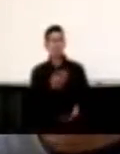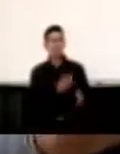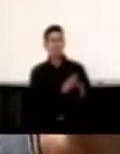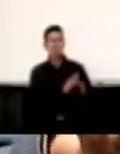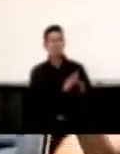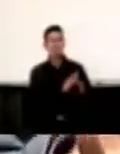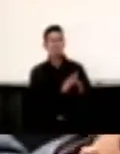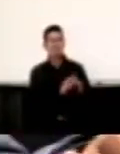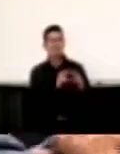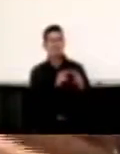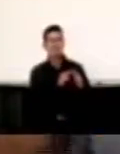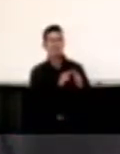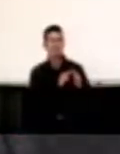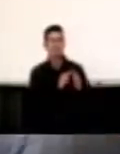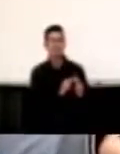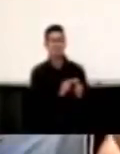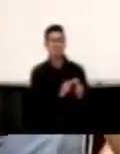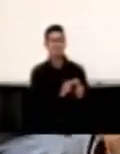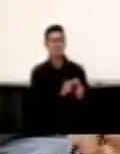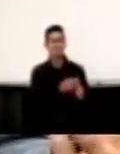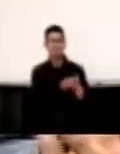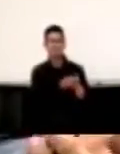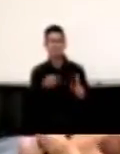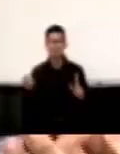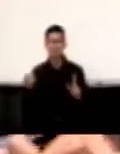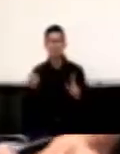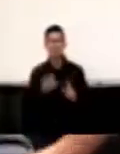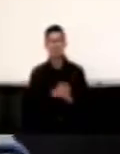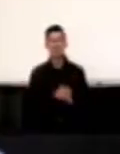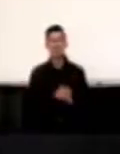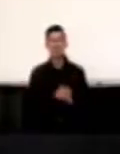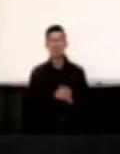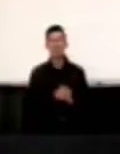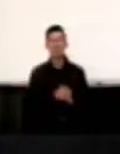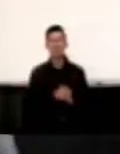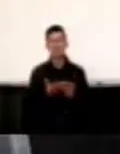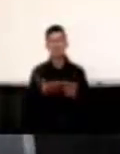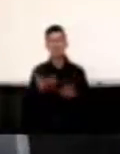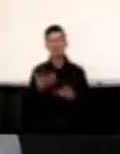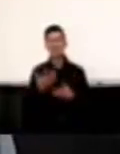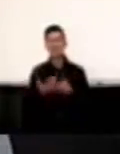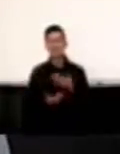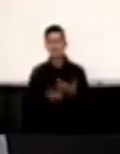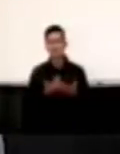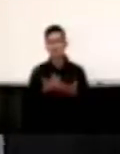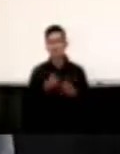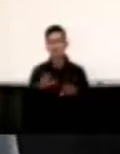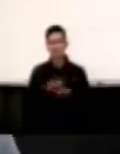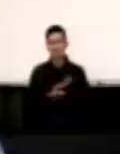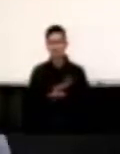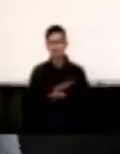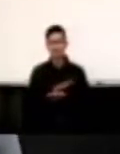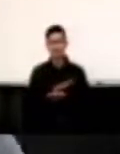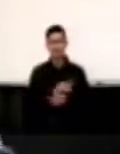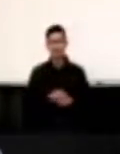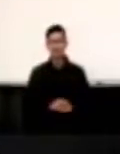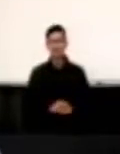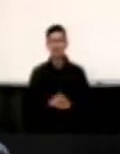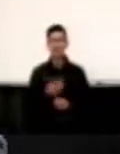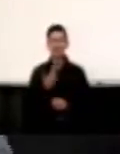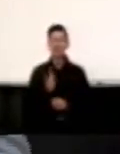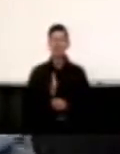No es que vengan a cambiar las cosas, son consecuencia del cambio de las cosas. Y eso hay que verlo muy bien, porque a mí me